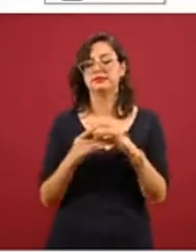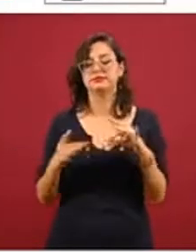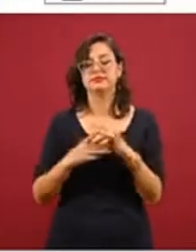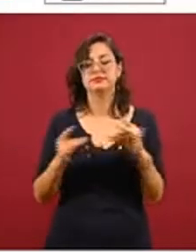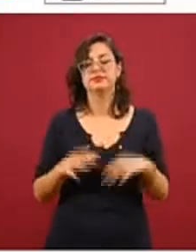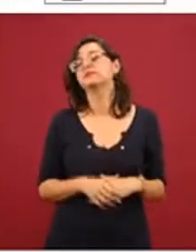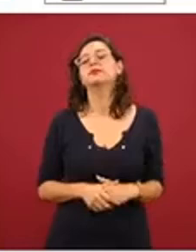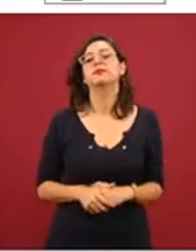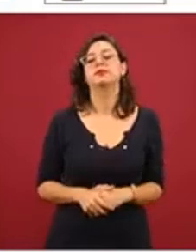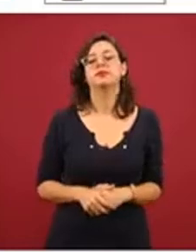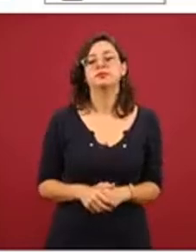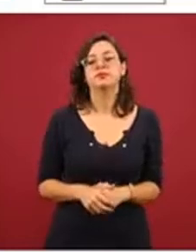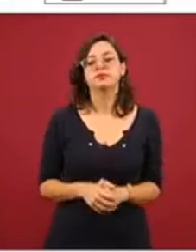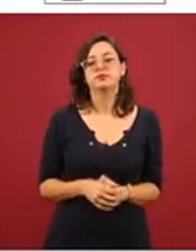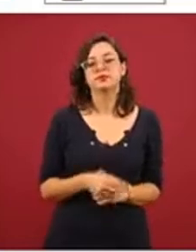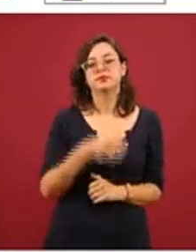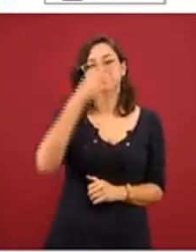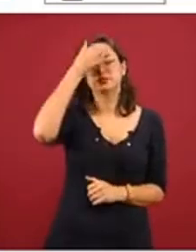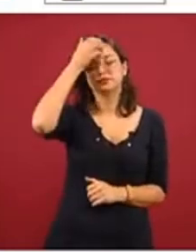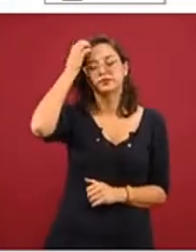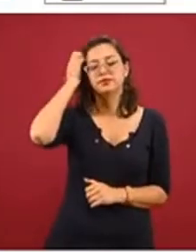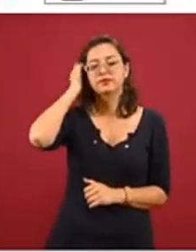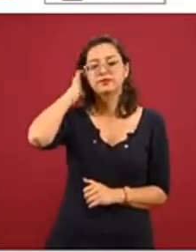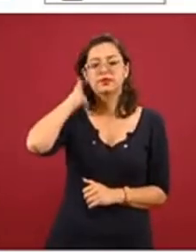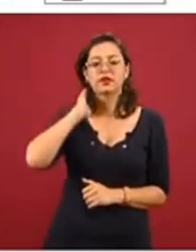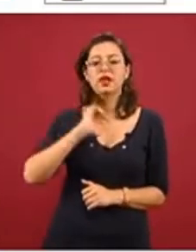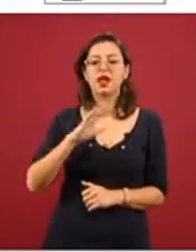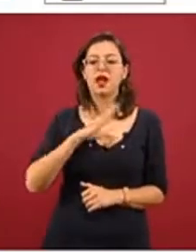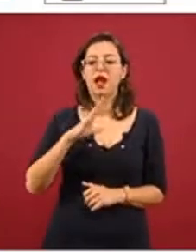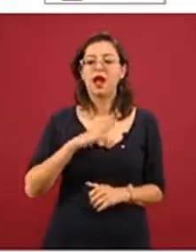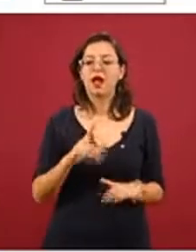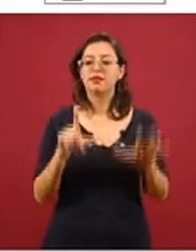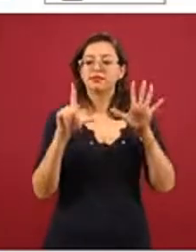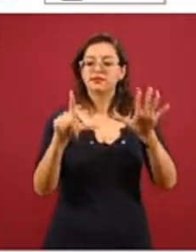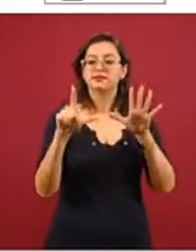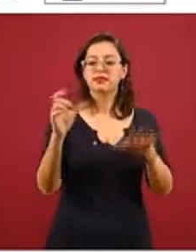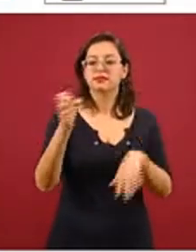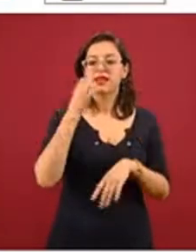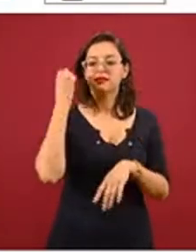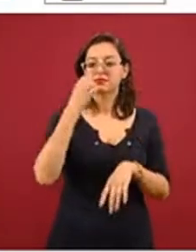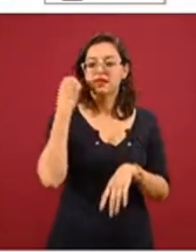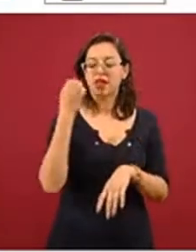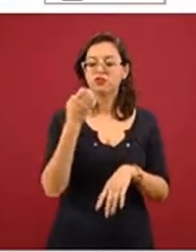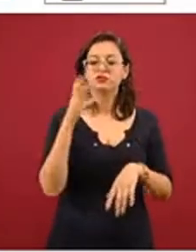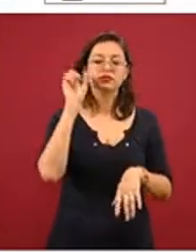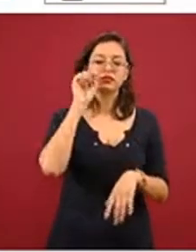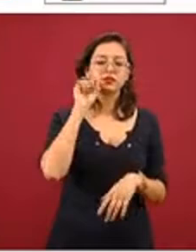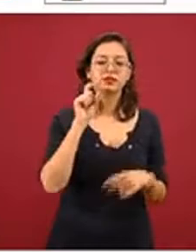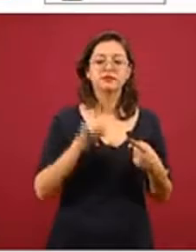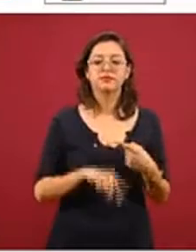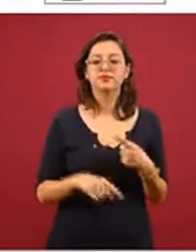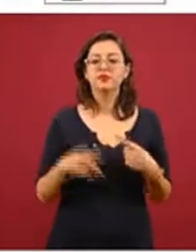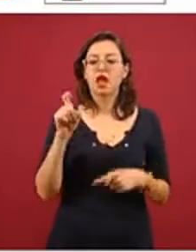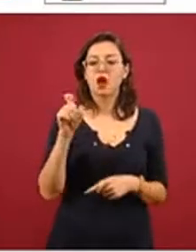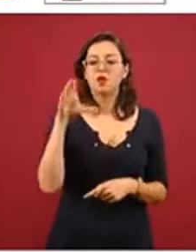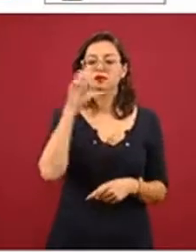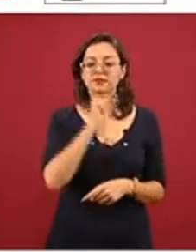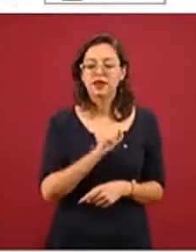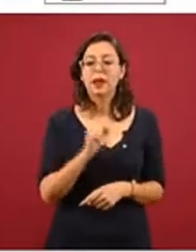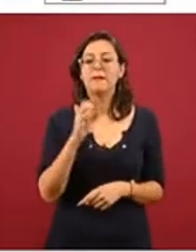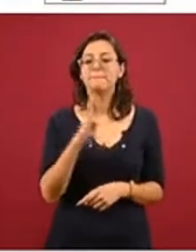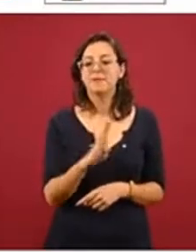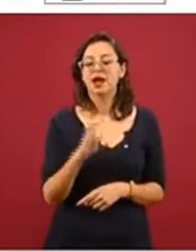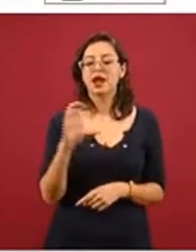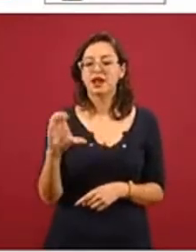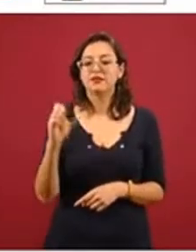hace unos minutos. Entonces tenemos, como comenté, 17 estados en color naranja, que son Aguascalientes, Baja Sur, Campeche, Chihuahua,